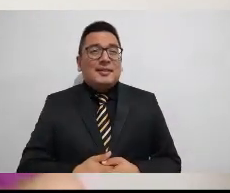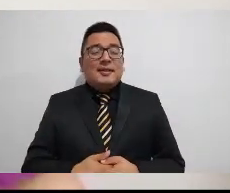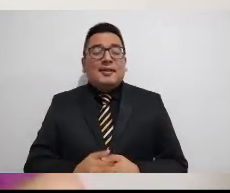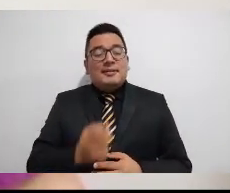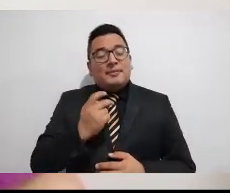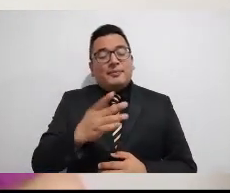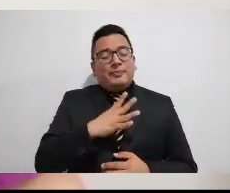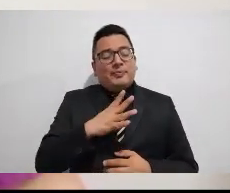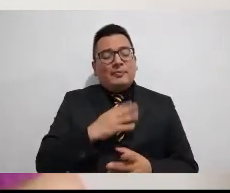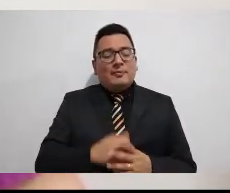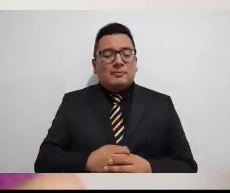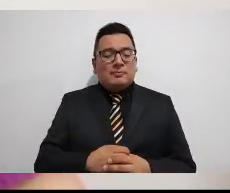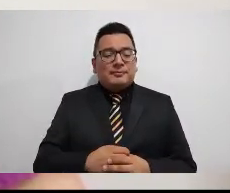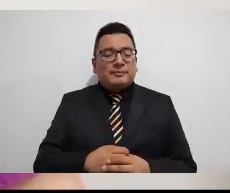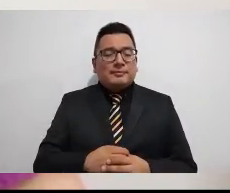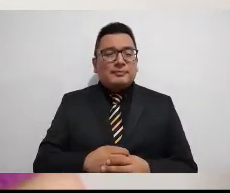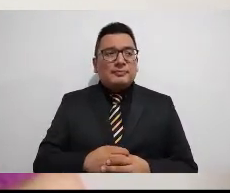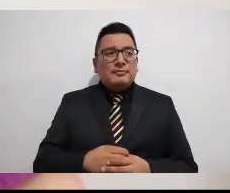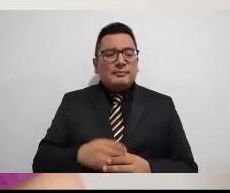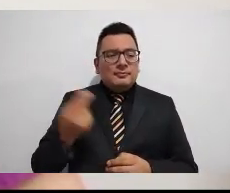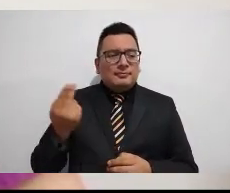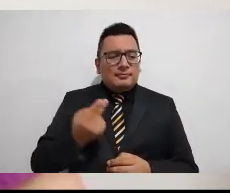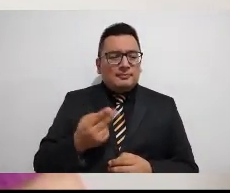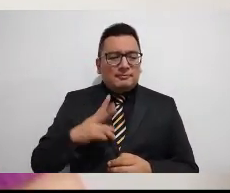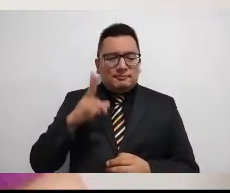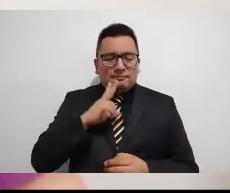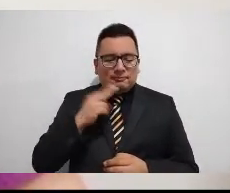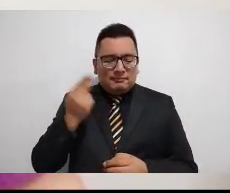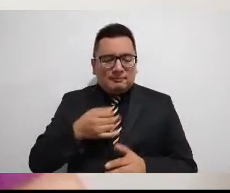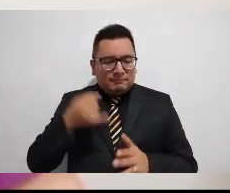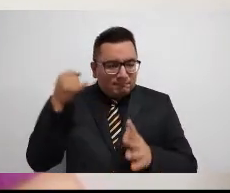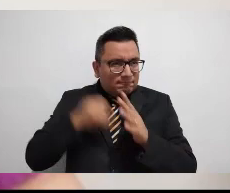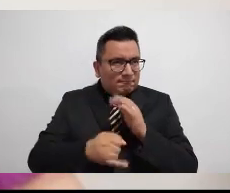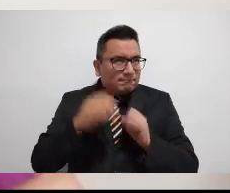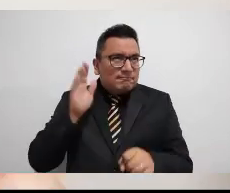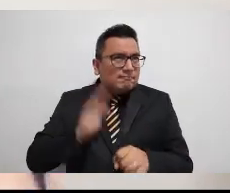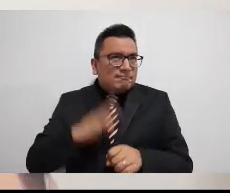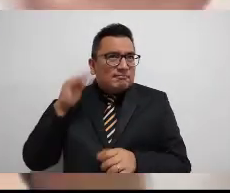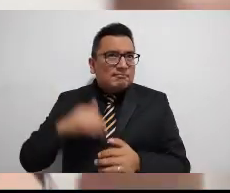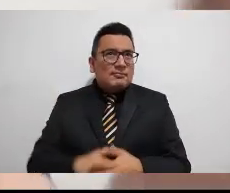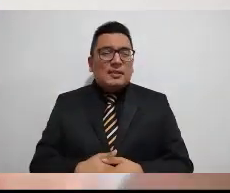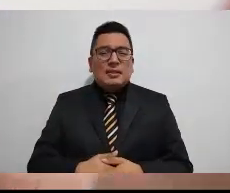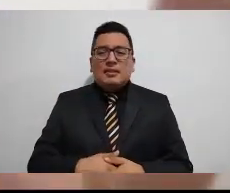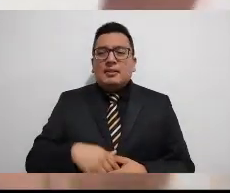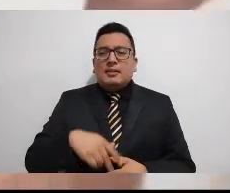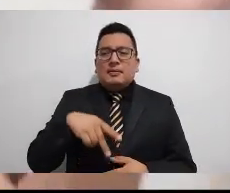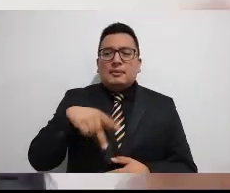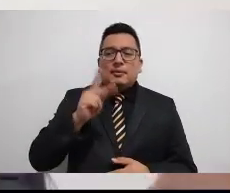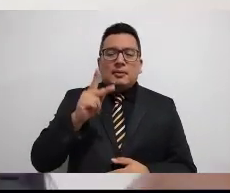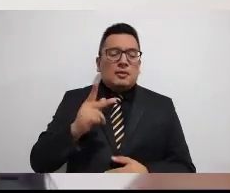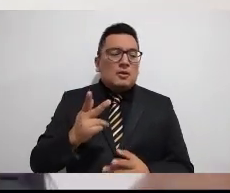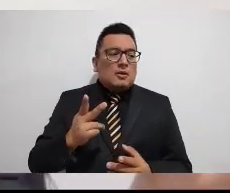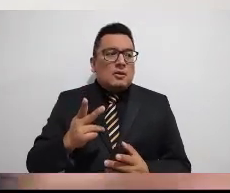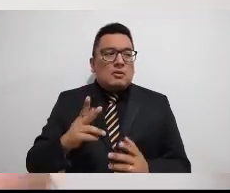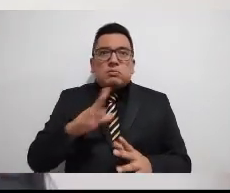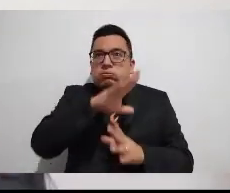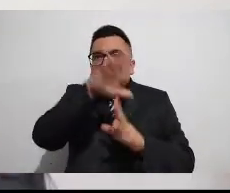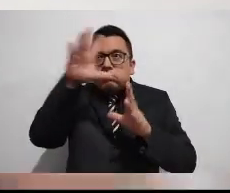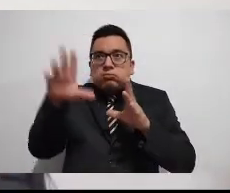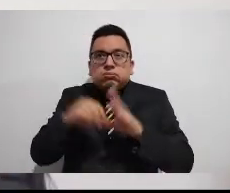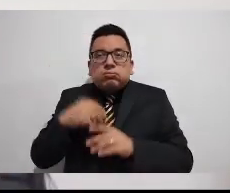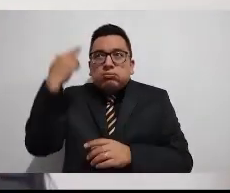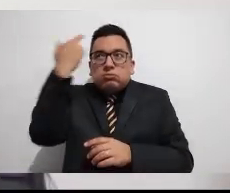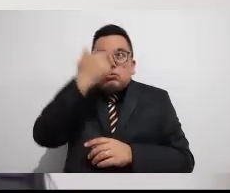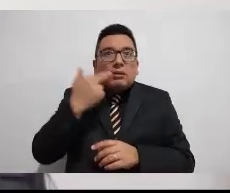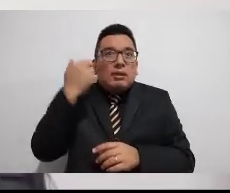situaciones que tienen que ver con hacer un análisis mucho más profundo y desde la interseccionalidad analizar, ¿no? Hay